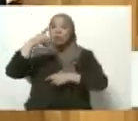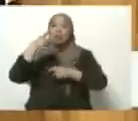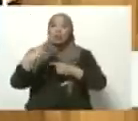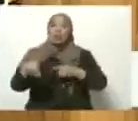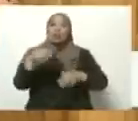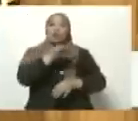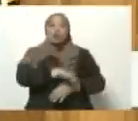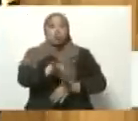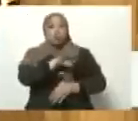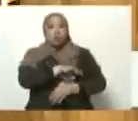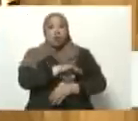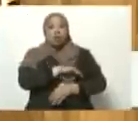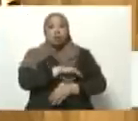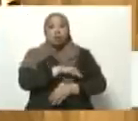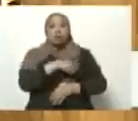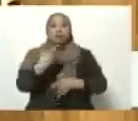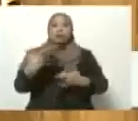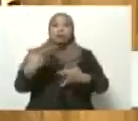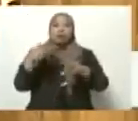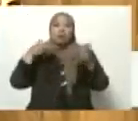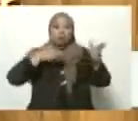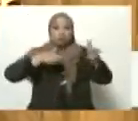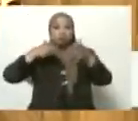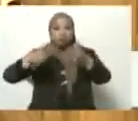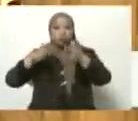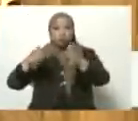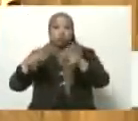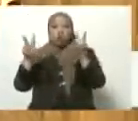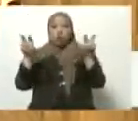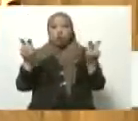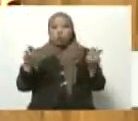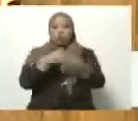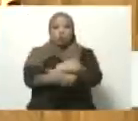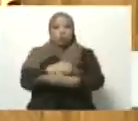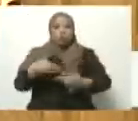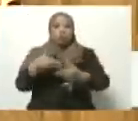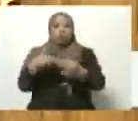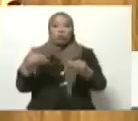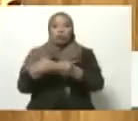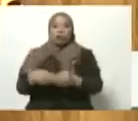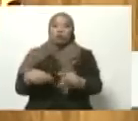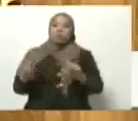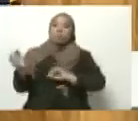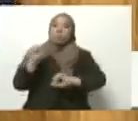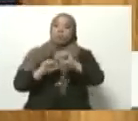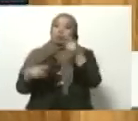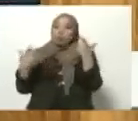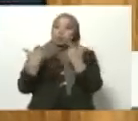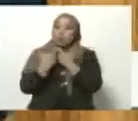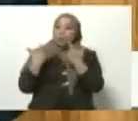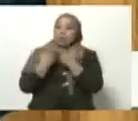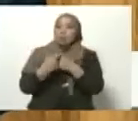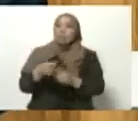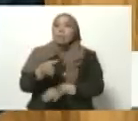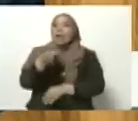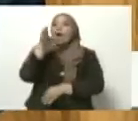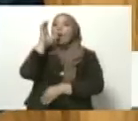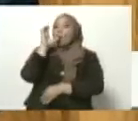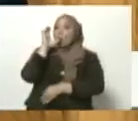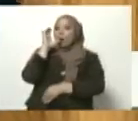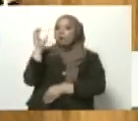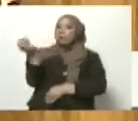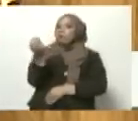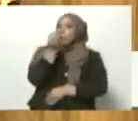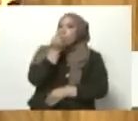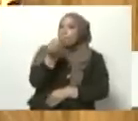los derechos sociales, se van a dedicar a las armas, para ahí es por donde va el dinero. La guerra por recursos naturales, por el agua,